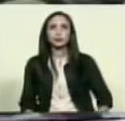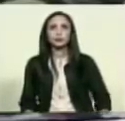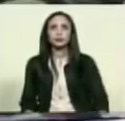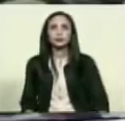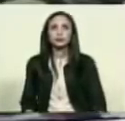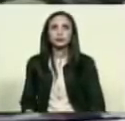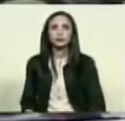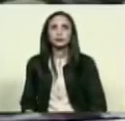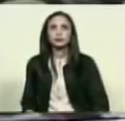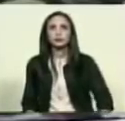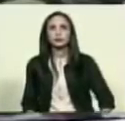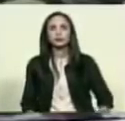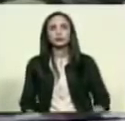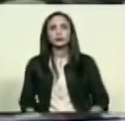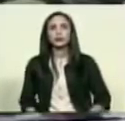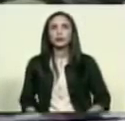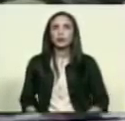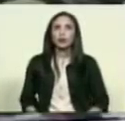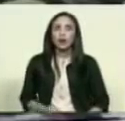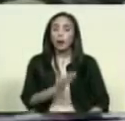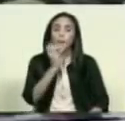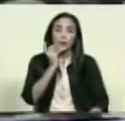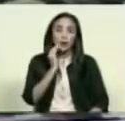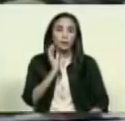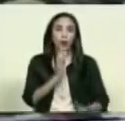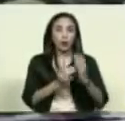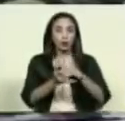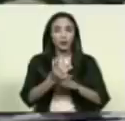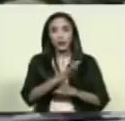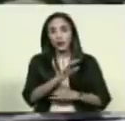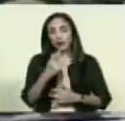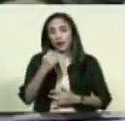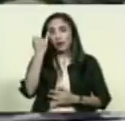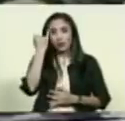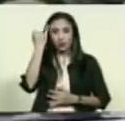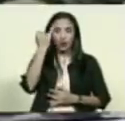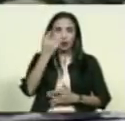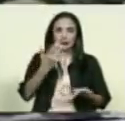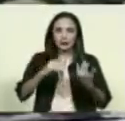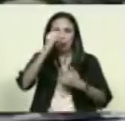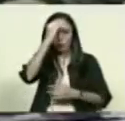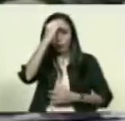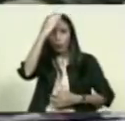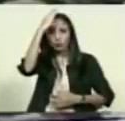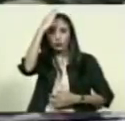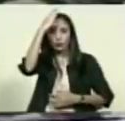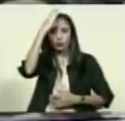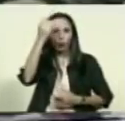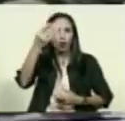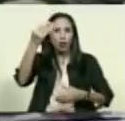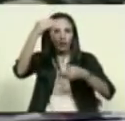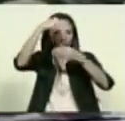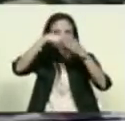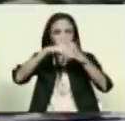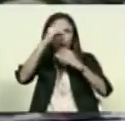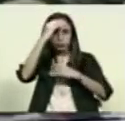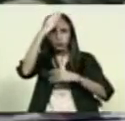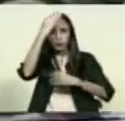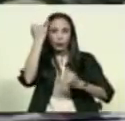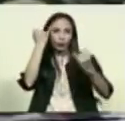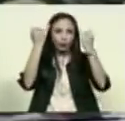educadas. Un pueblo culto es un pueblo libre, decía el apóstol libertador José Martí. Así debe